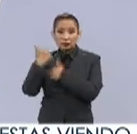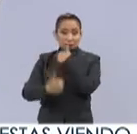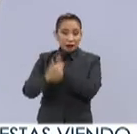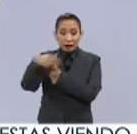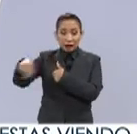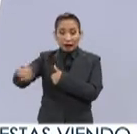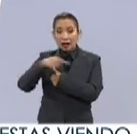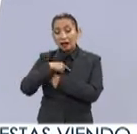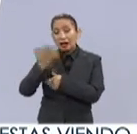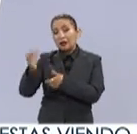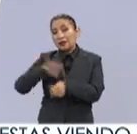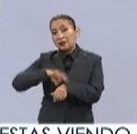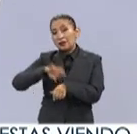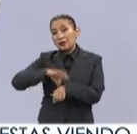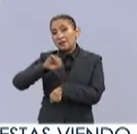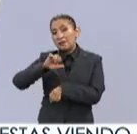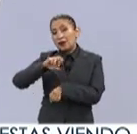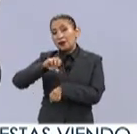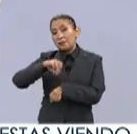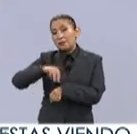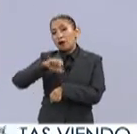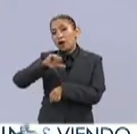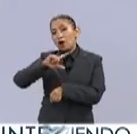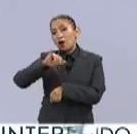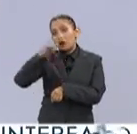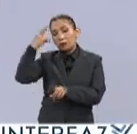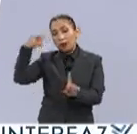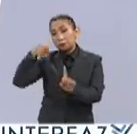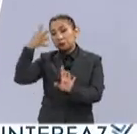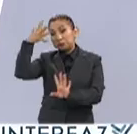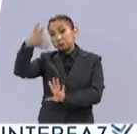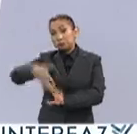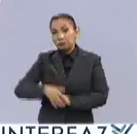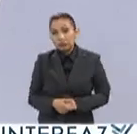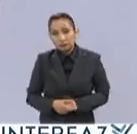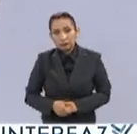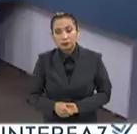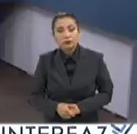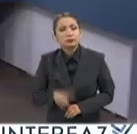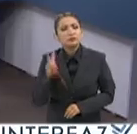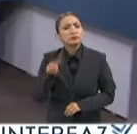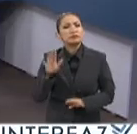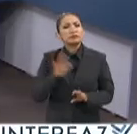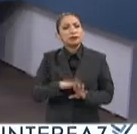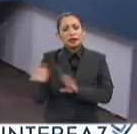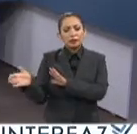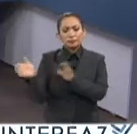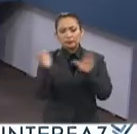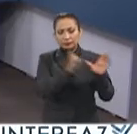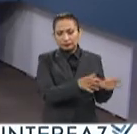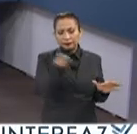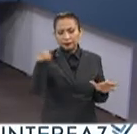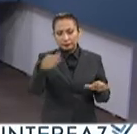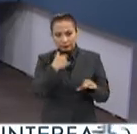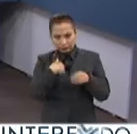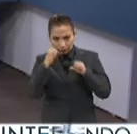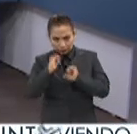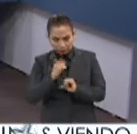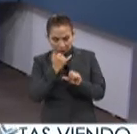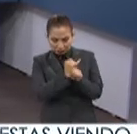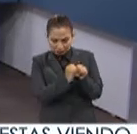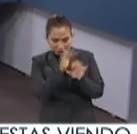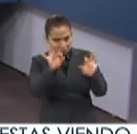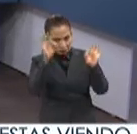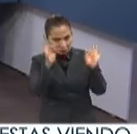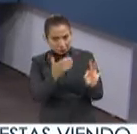punto de inicio importante, ¿no?, para enfocar su vida futura. Sin duda alguna. Ahora, más allá de la parte de ser investigadores, que sin duda es